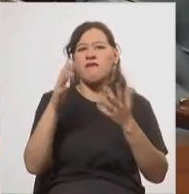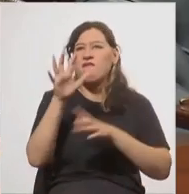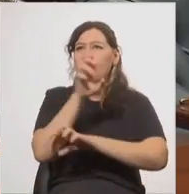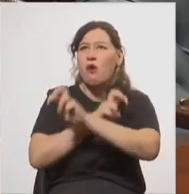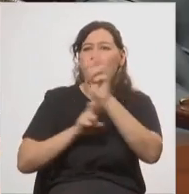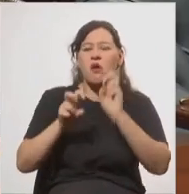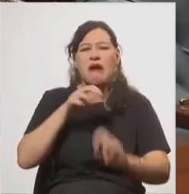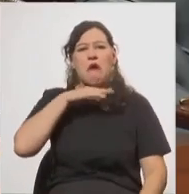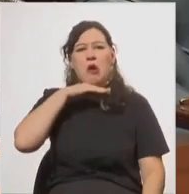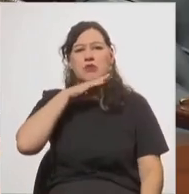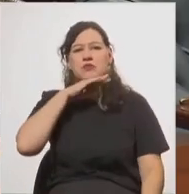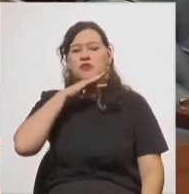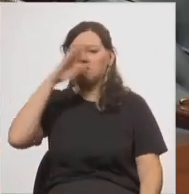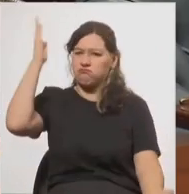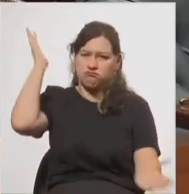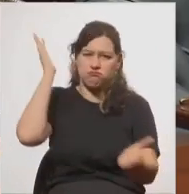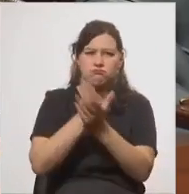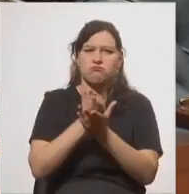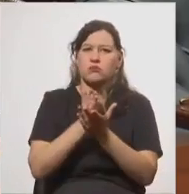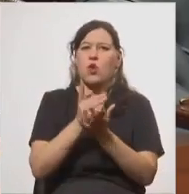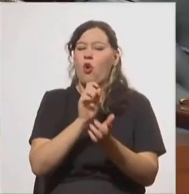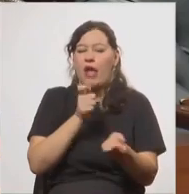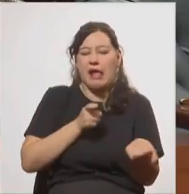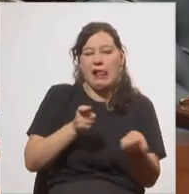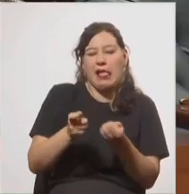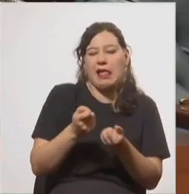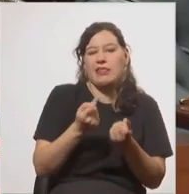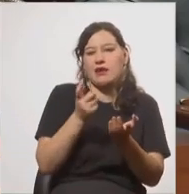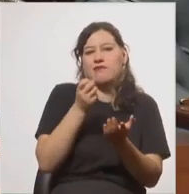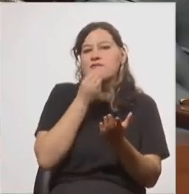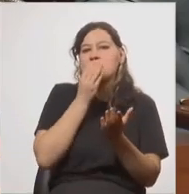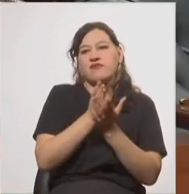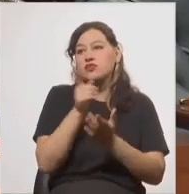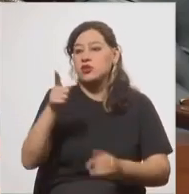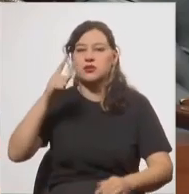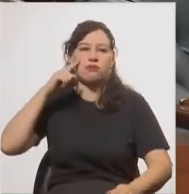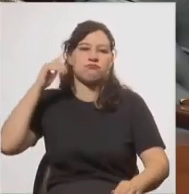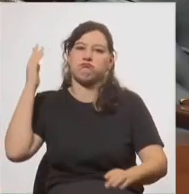corrupción o uso de influencias para obtener algún beneficio.